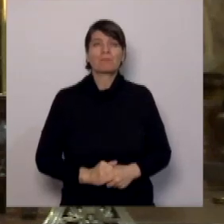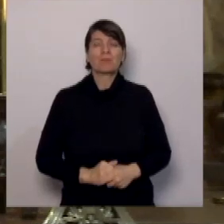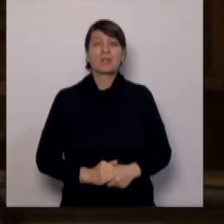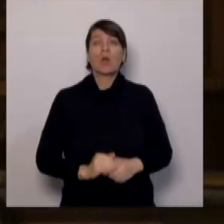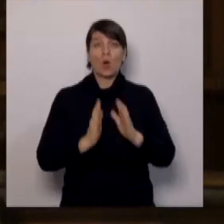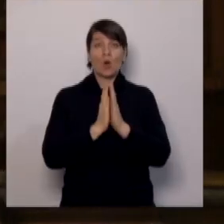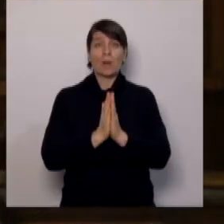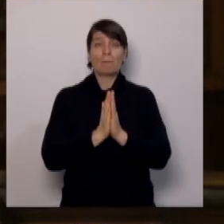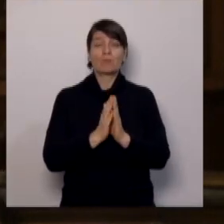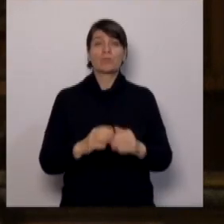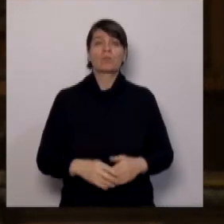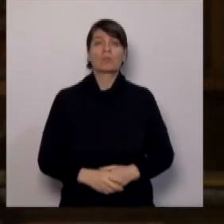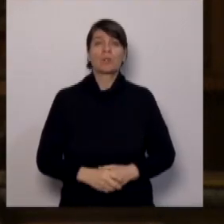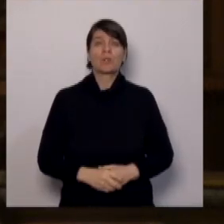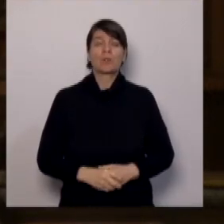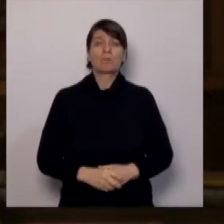Oremos.